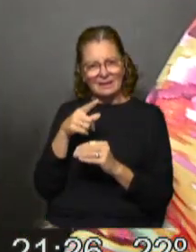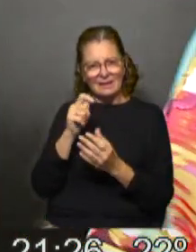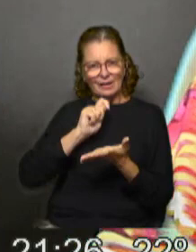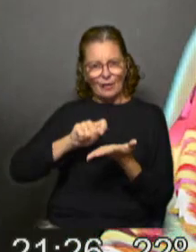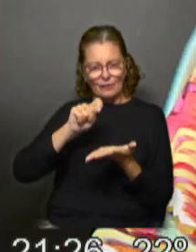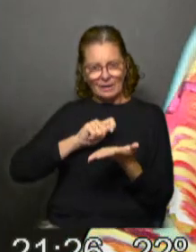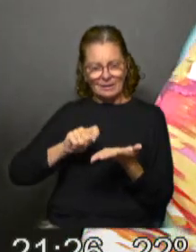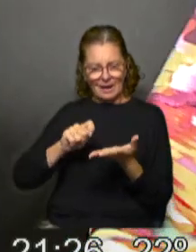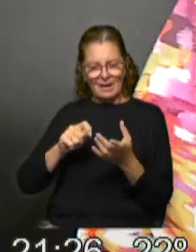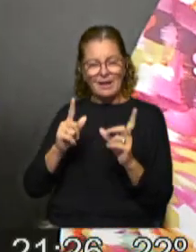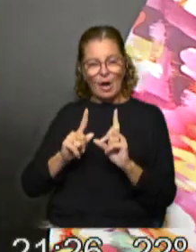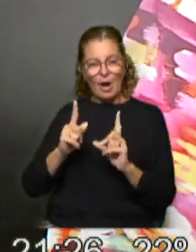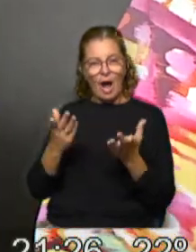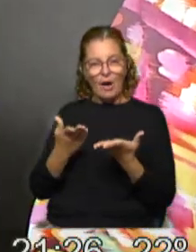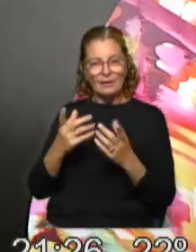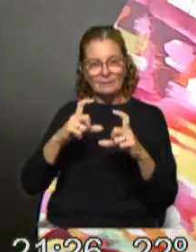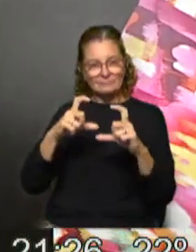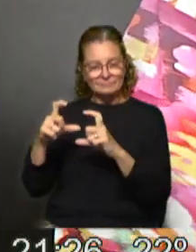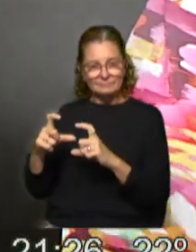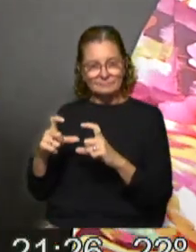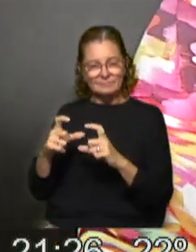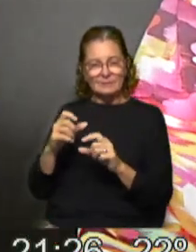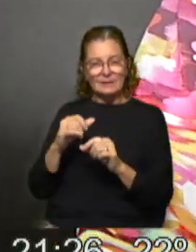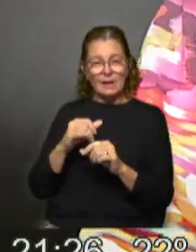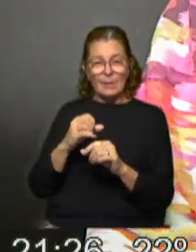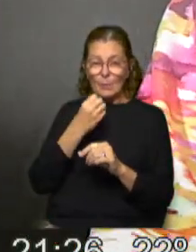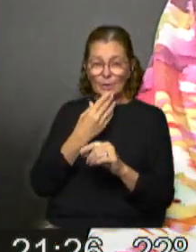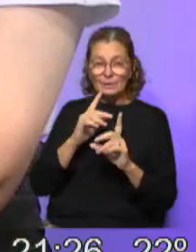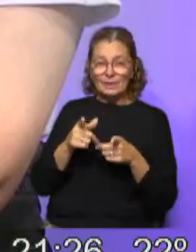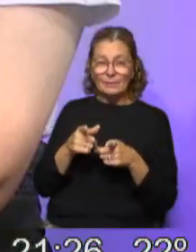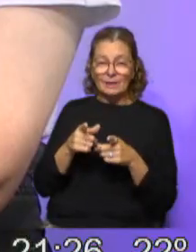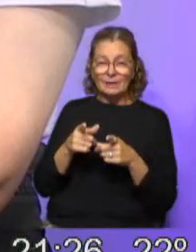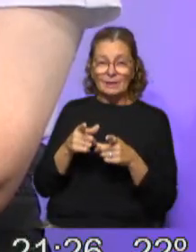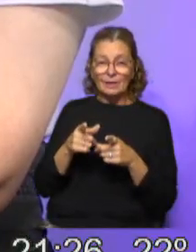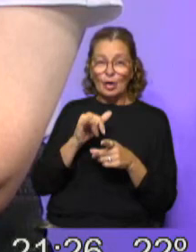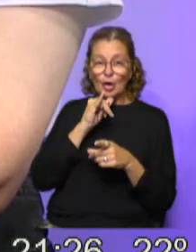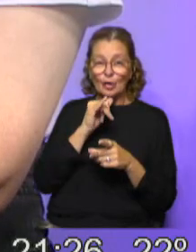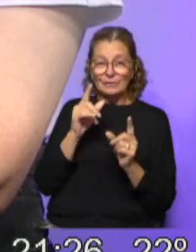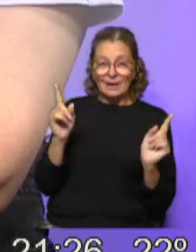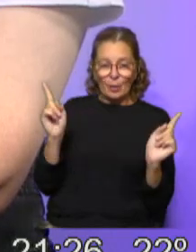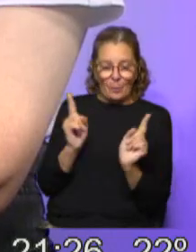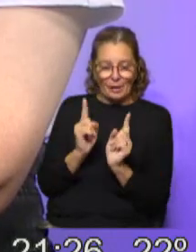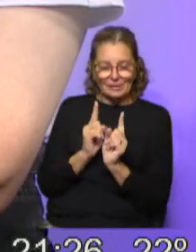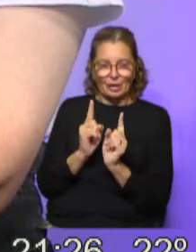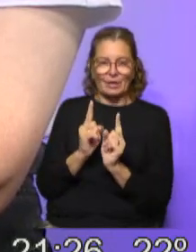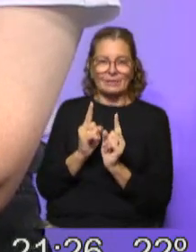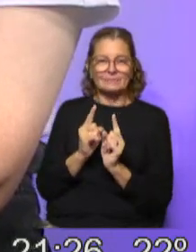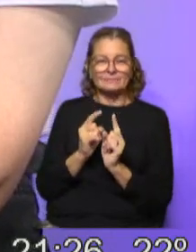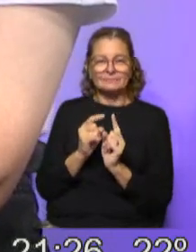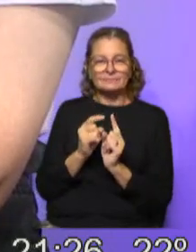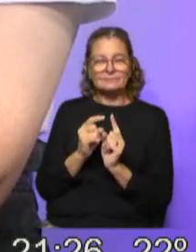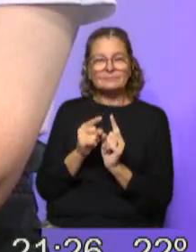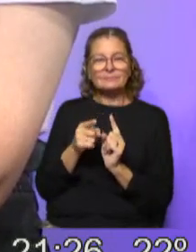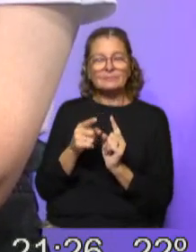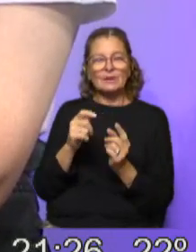novela y ahora novela gráfica. Estaría bueno también hacer contar un repaso, un resumencito. Bueno, Cordón Sojo